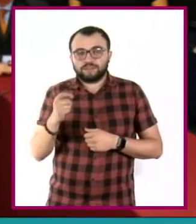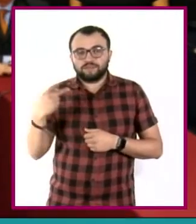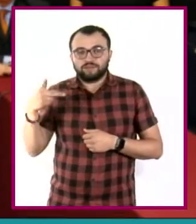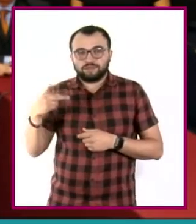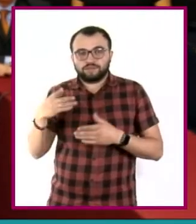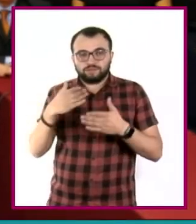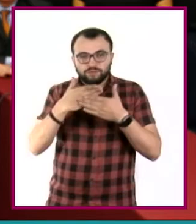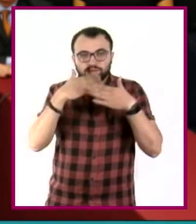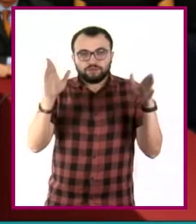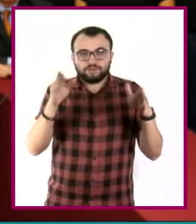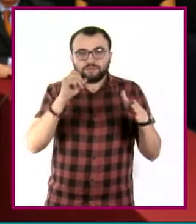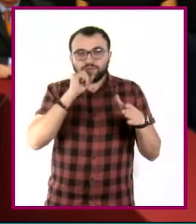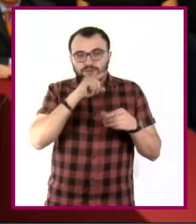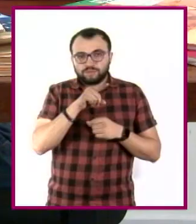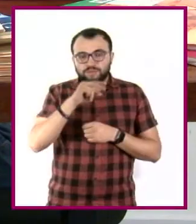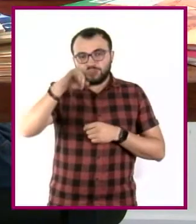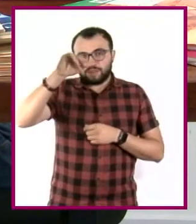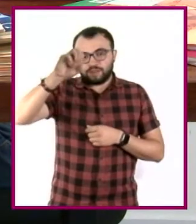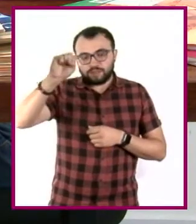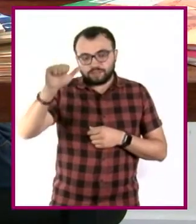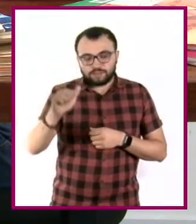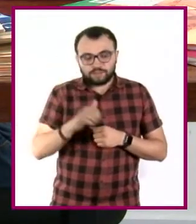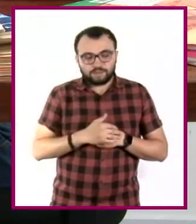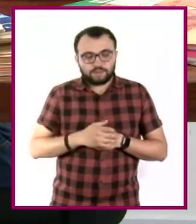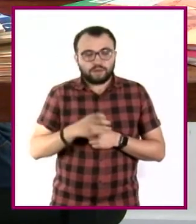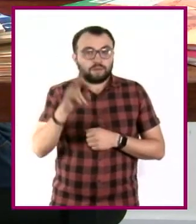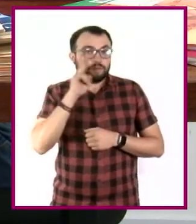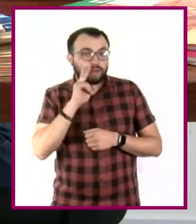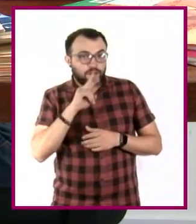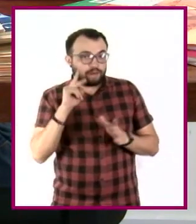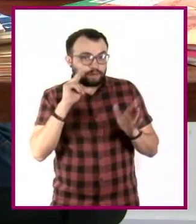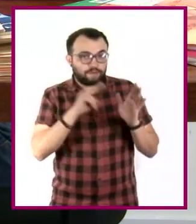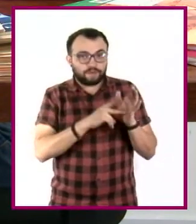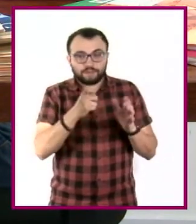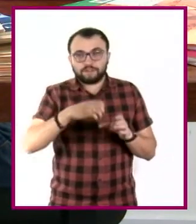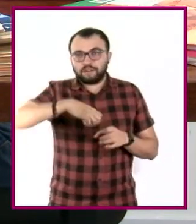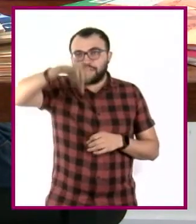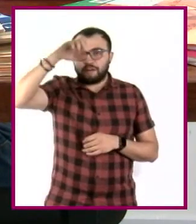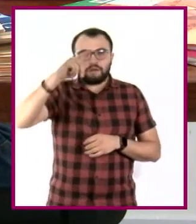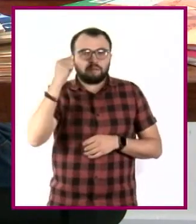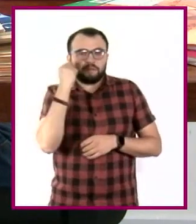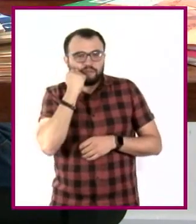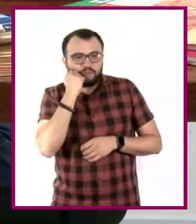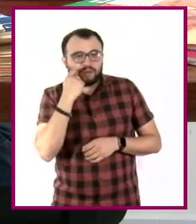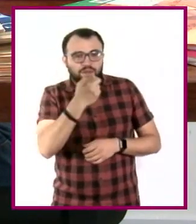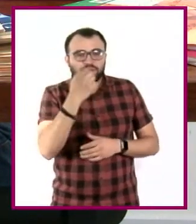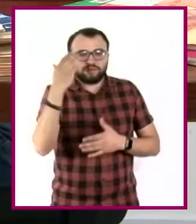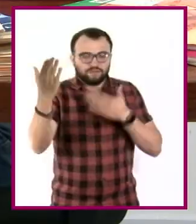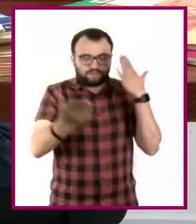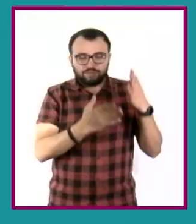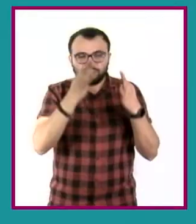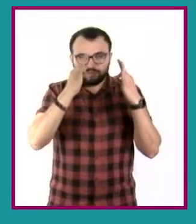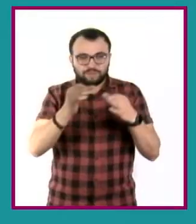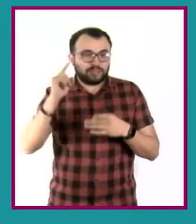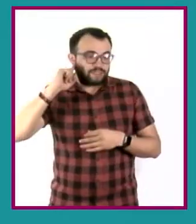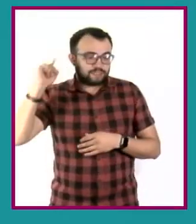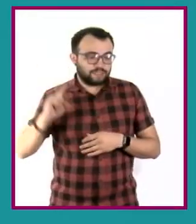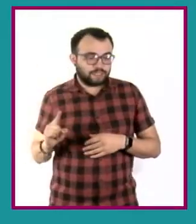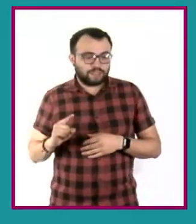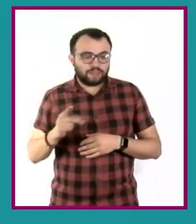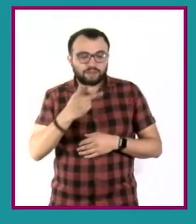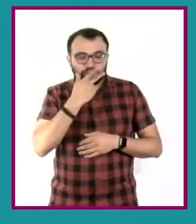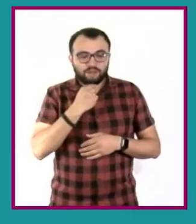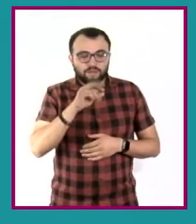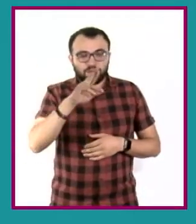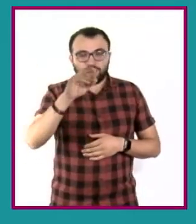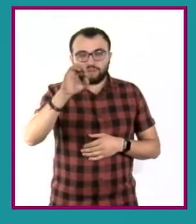de lanzamiento CubeSat de la NASA. Y para probar que a veces la edad no importa, el estudiante originario de Zacatecas, Rodrigo